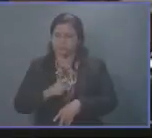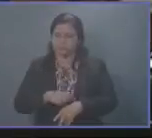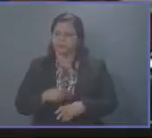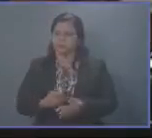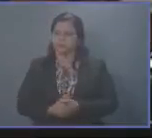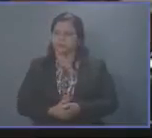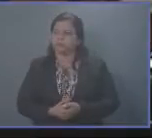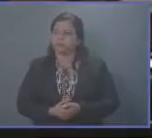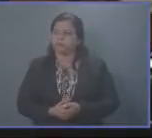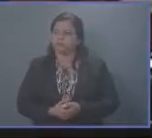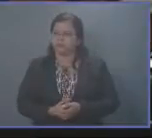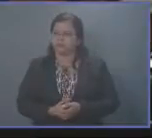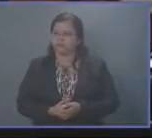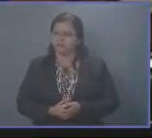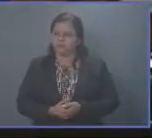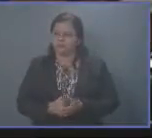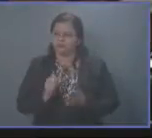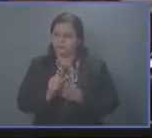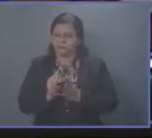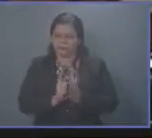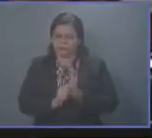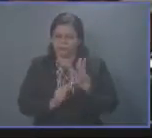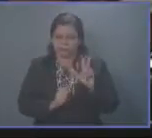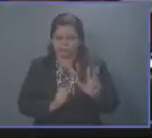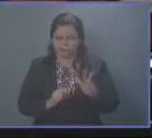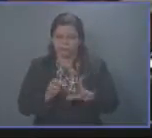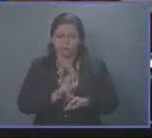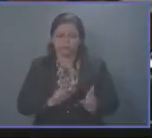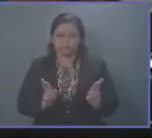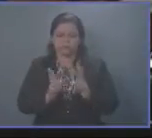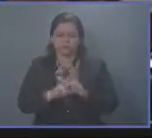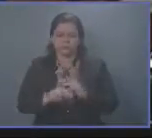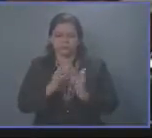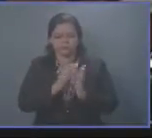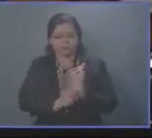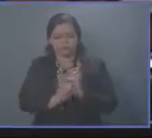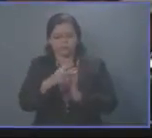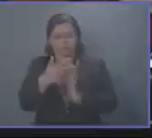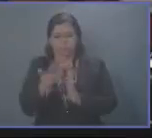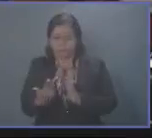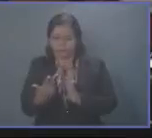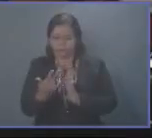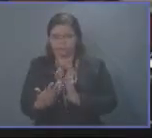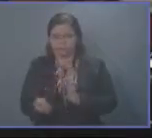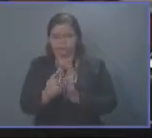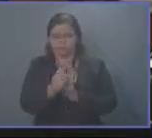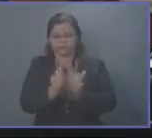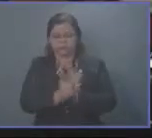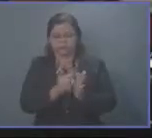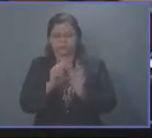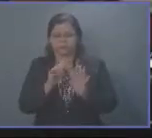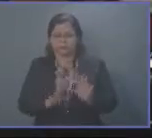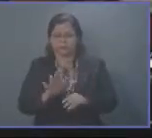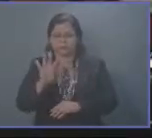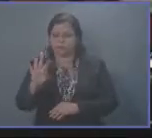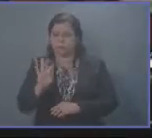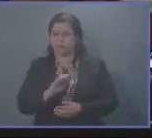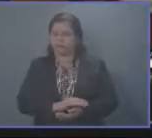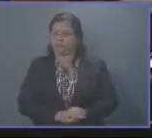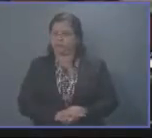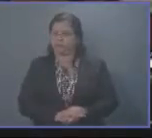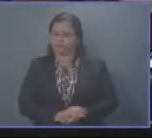suscripción. Artículo 3. Refórmase el inciso tercero del artículo 14 de la siguiente